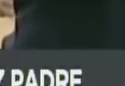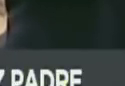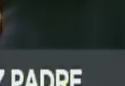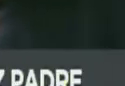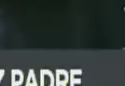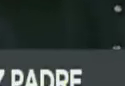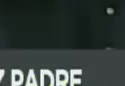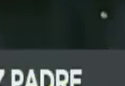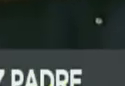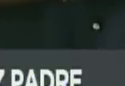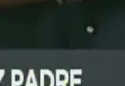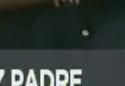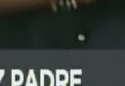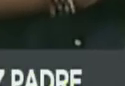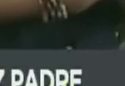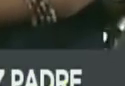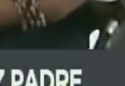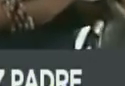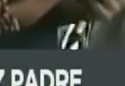y